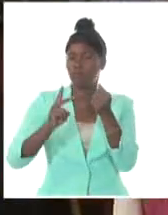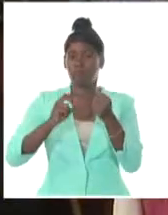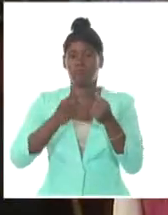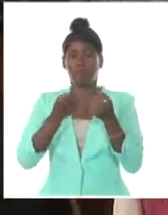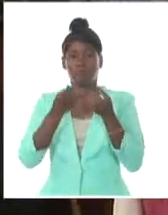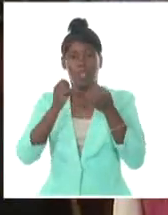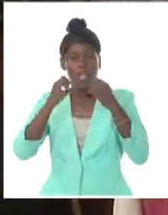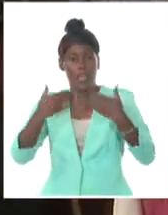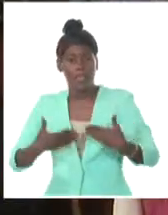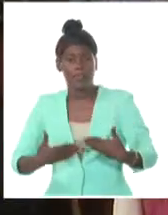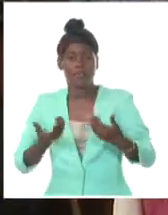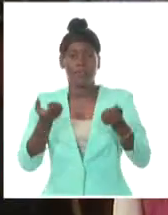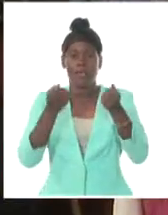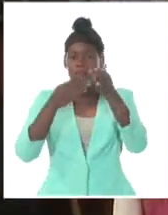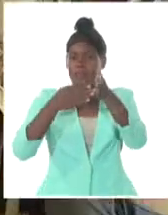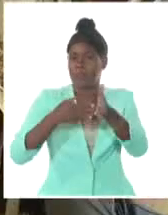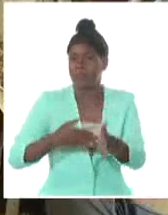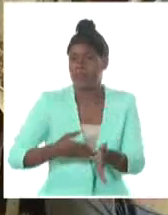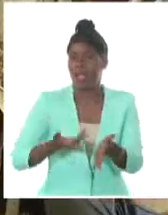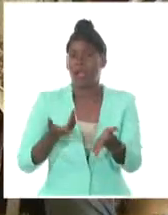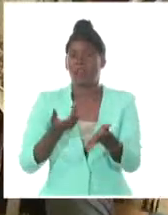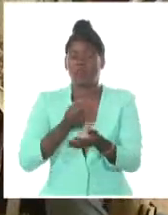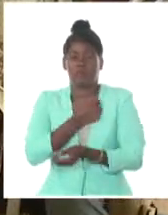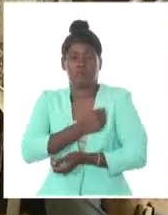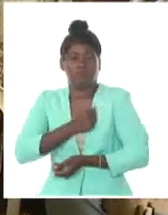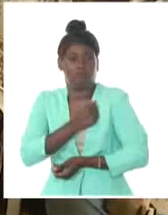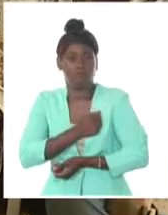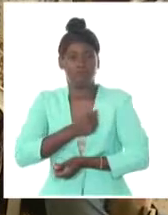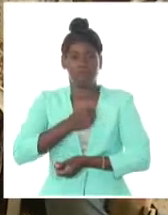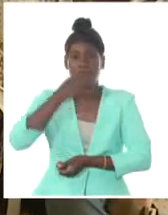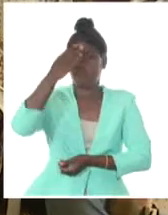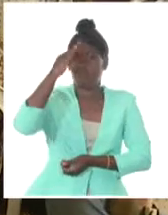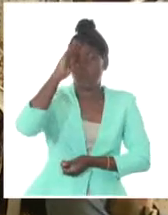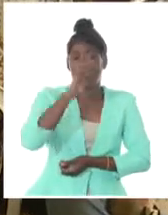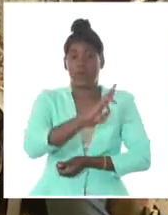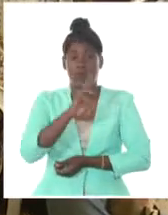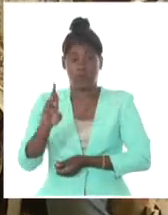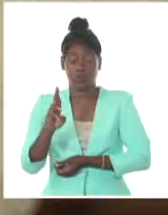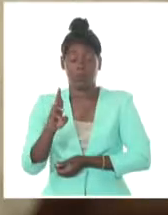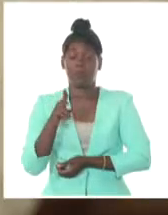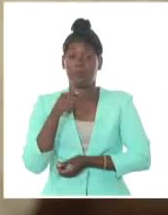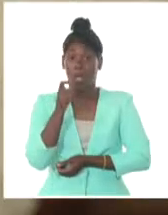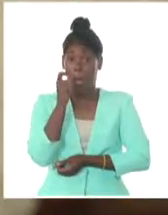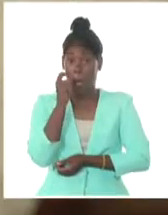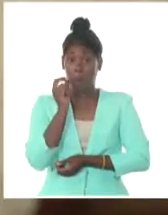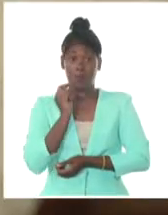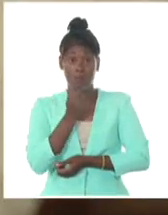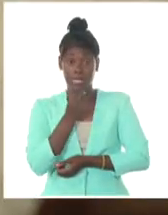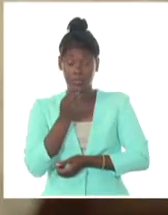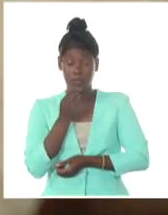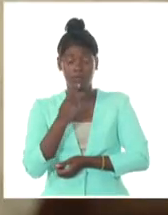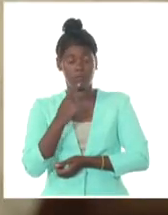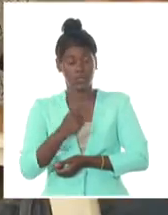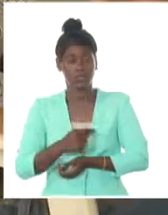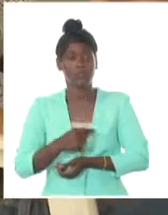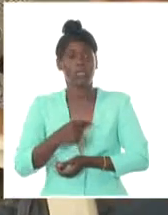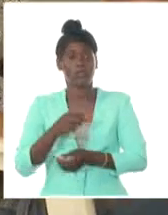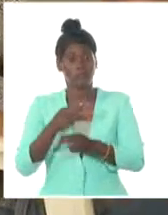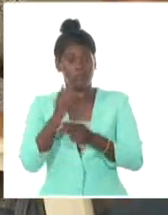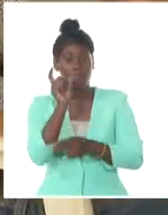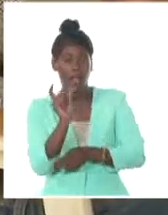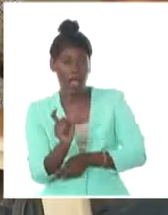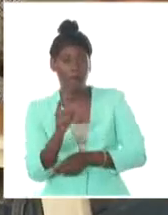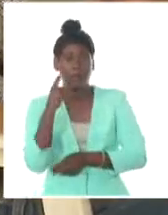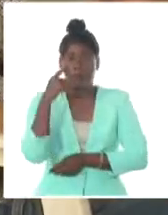amor por Cuba. Mostró citas martianas que han sido interpretadas de modo equívoco y otras que de manera malintencionada